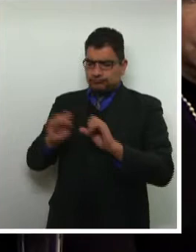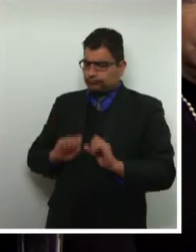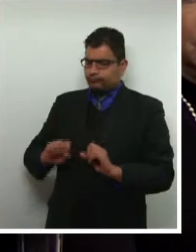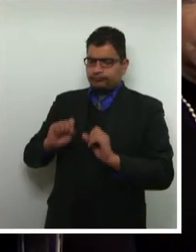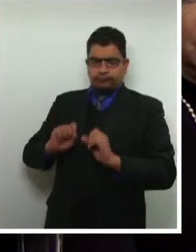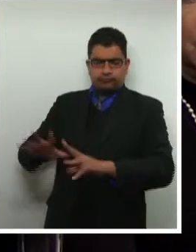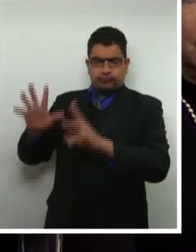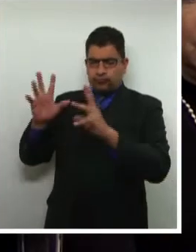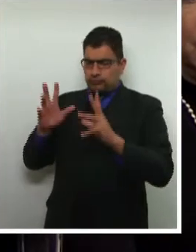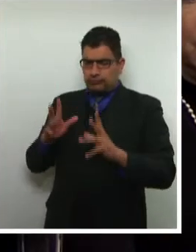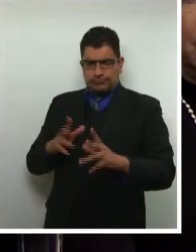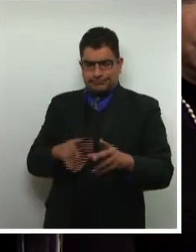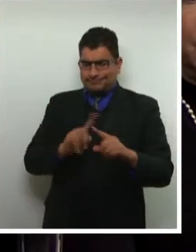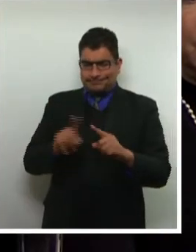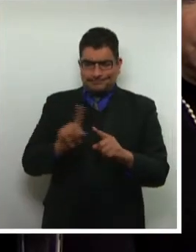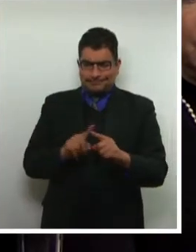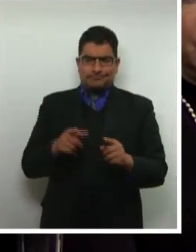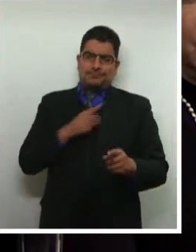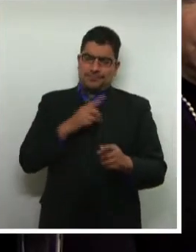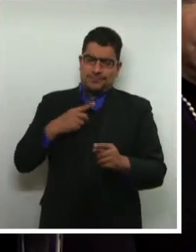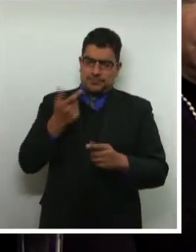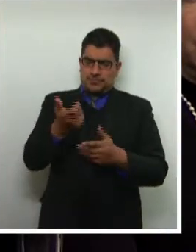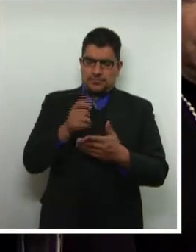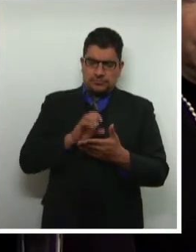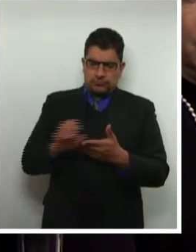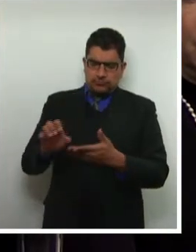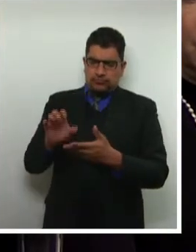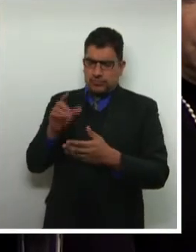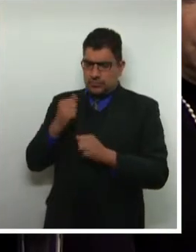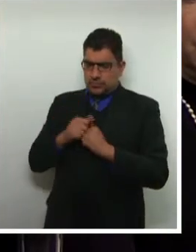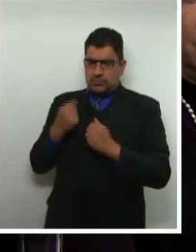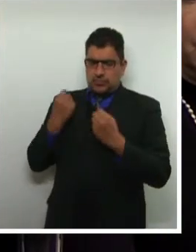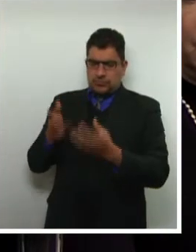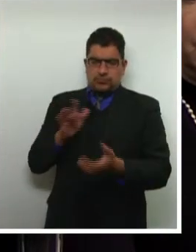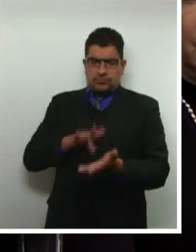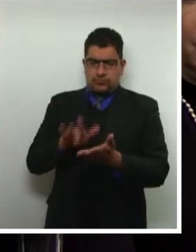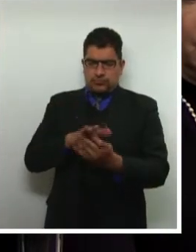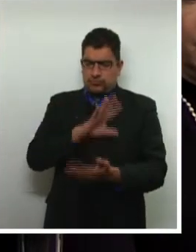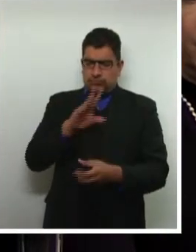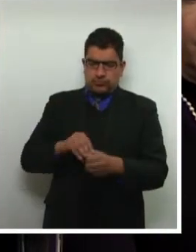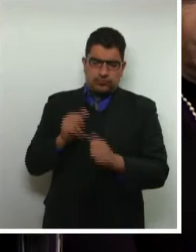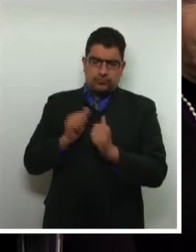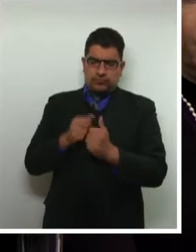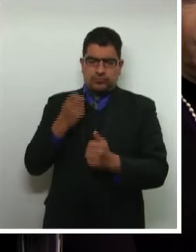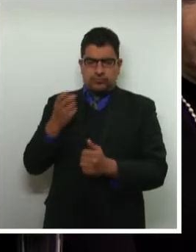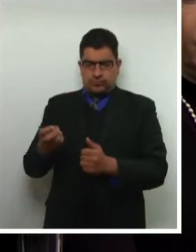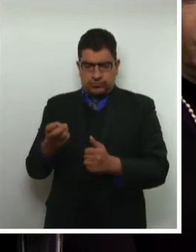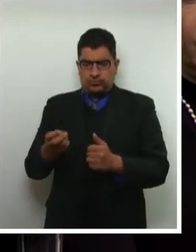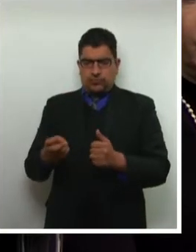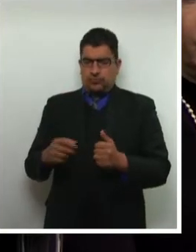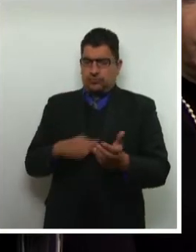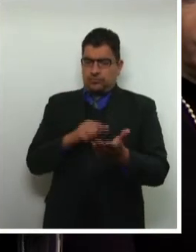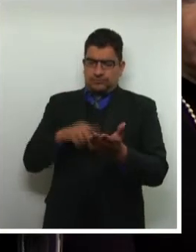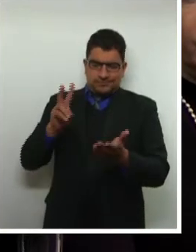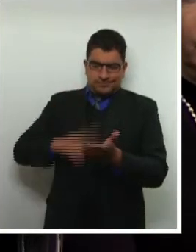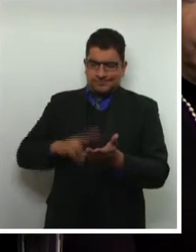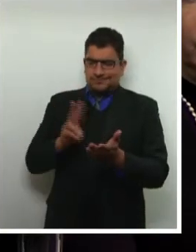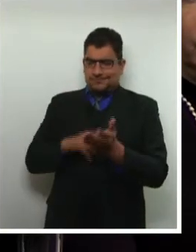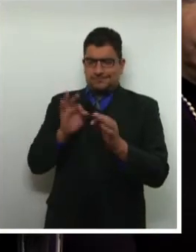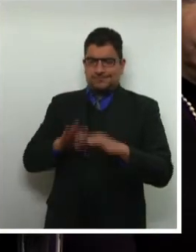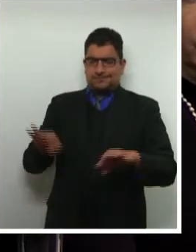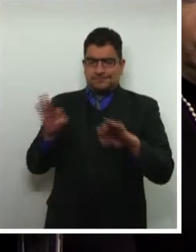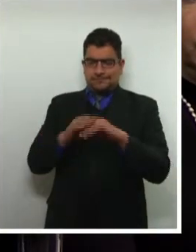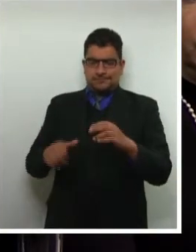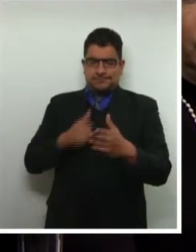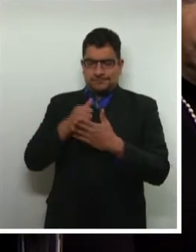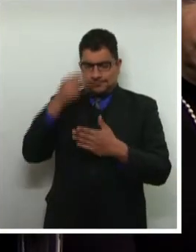abandono y que requieren de una inversión pública para sostener ese patrimonio rico de la